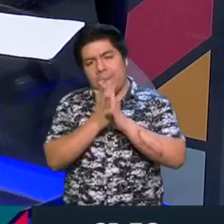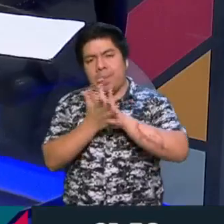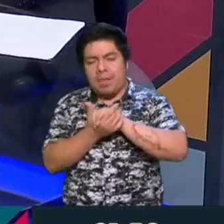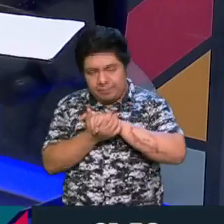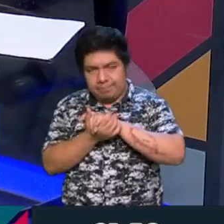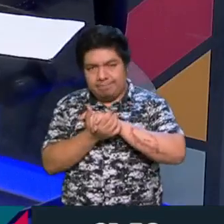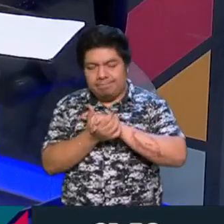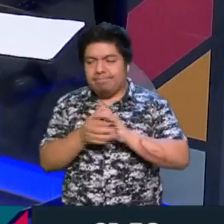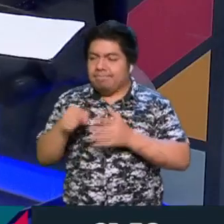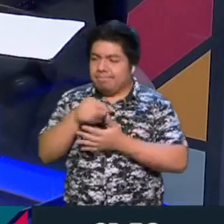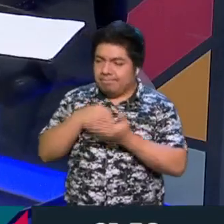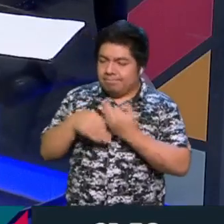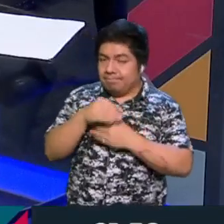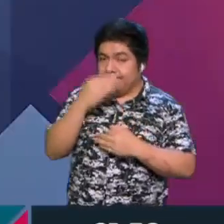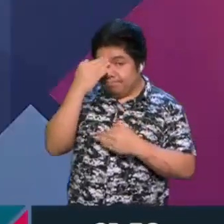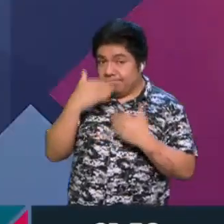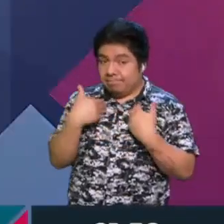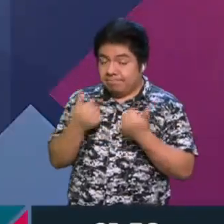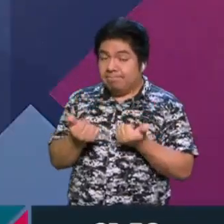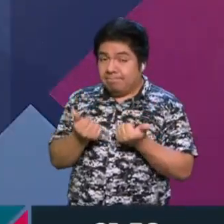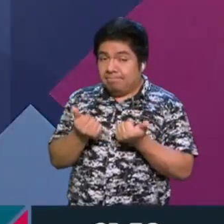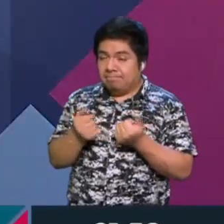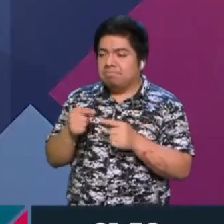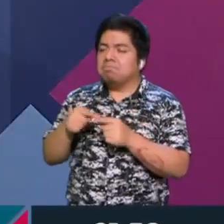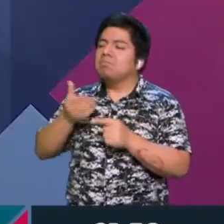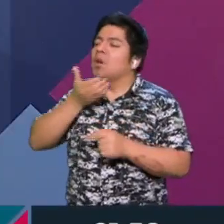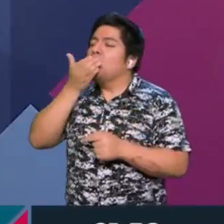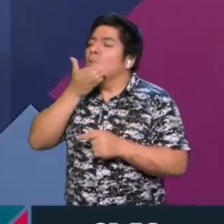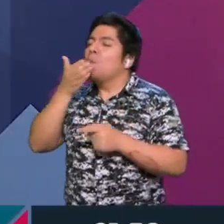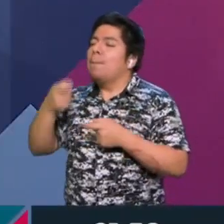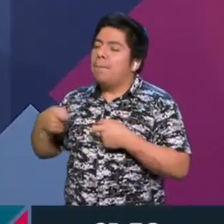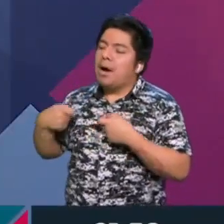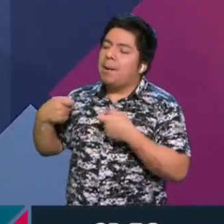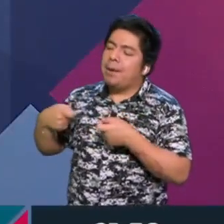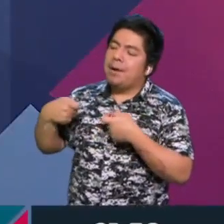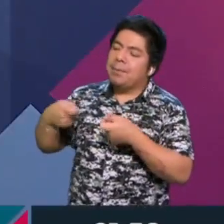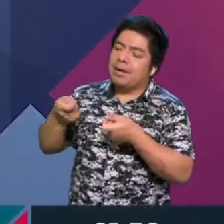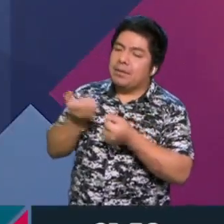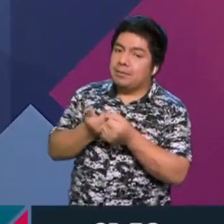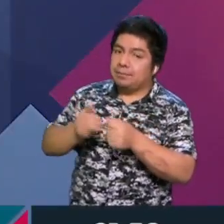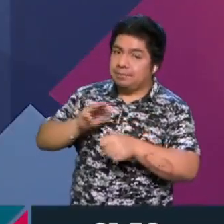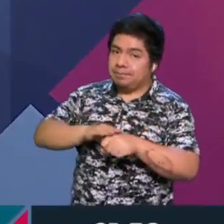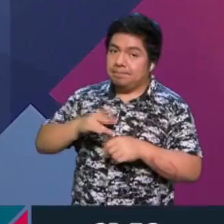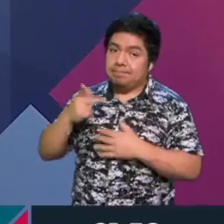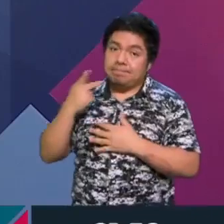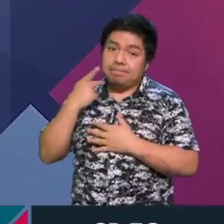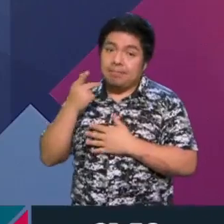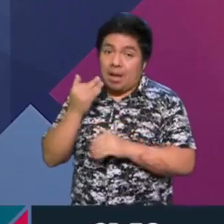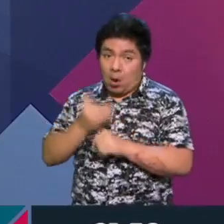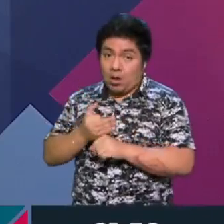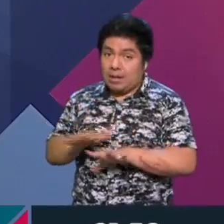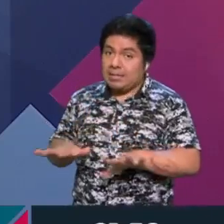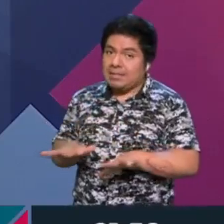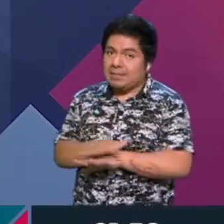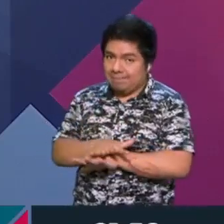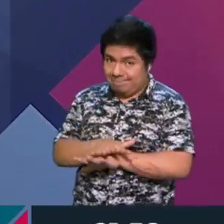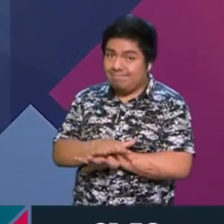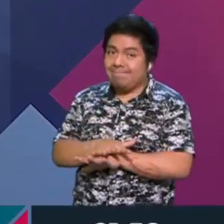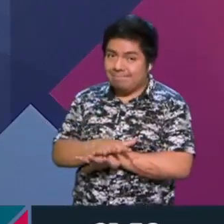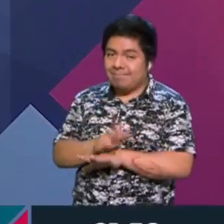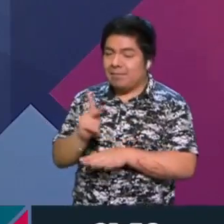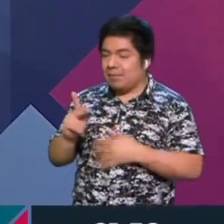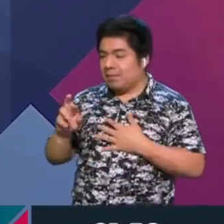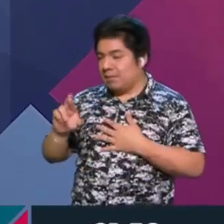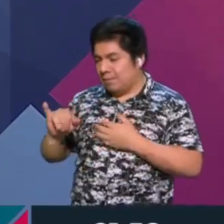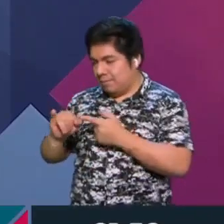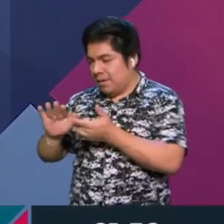y entender que pues los usos y costumbres del sistema político mexicano han cambiado, que la muerte del